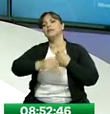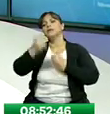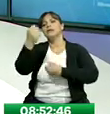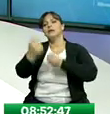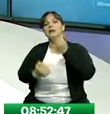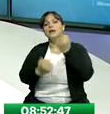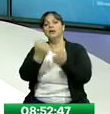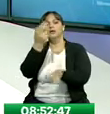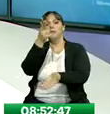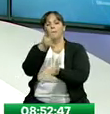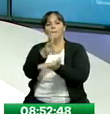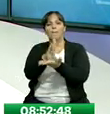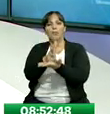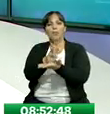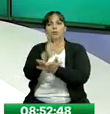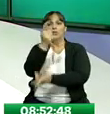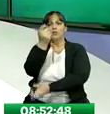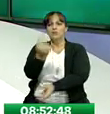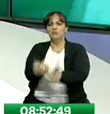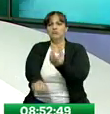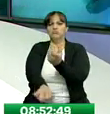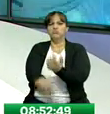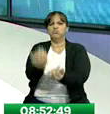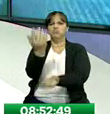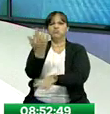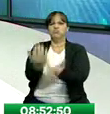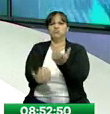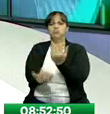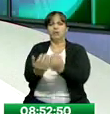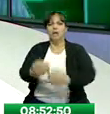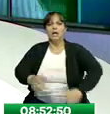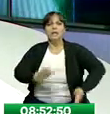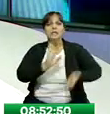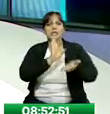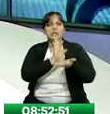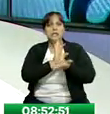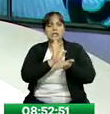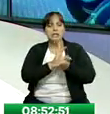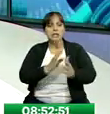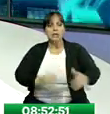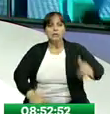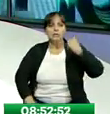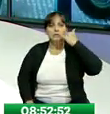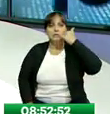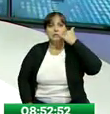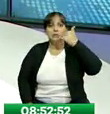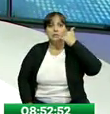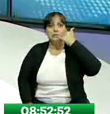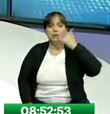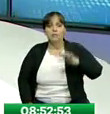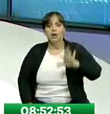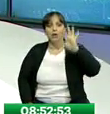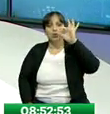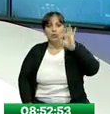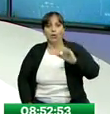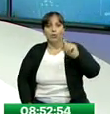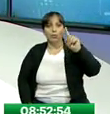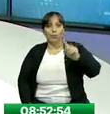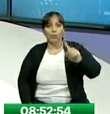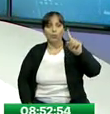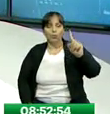al sur de guayaquil testigos del hecho llamaron de inmediato al ec 1911